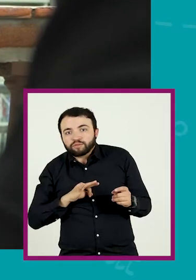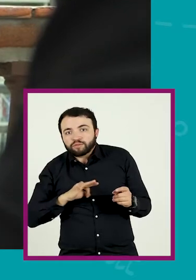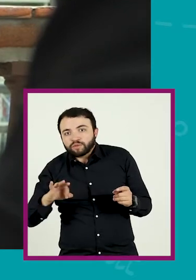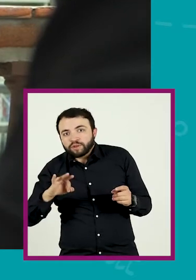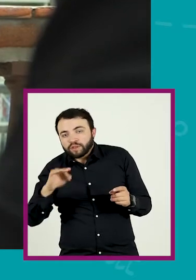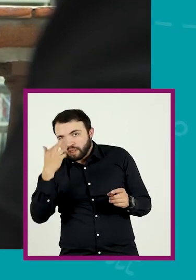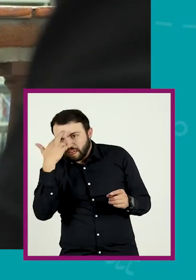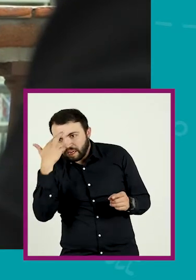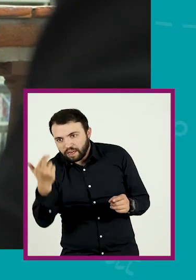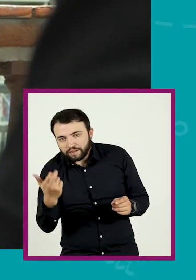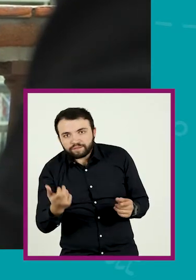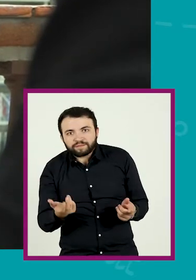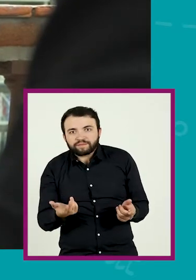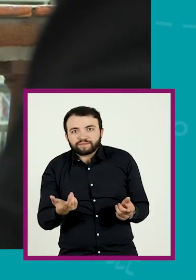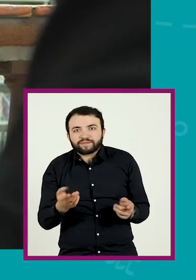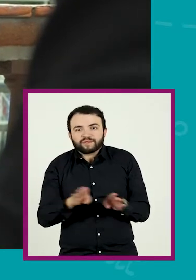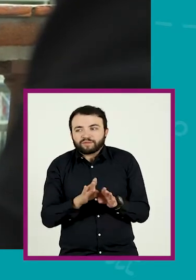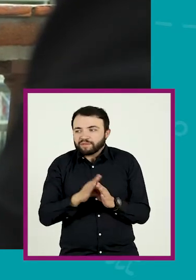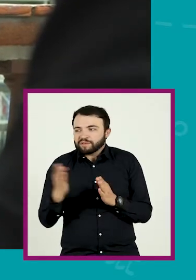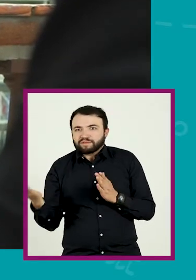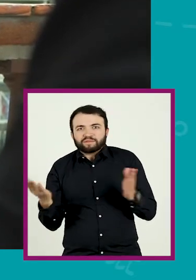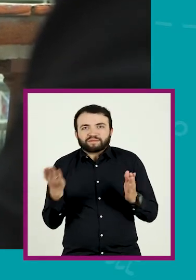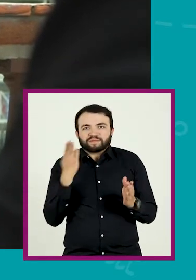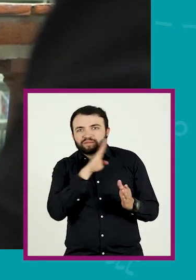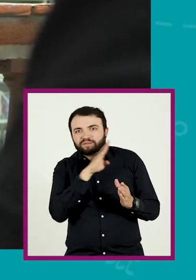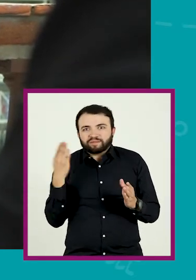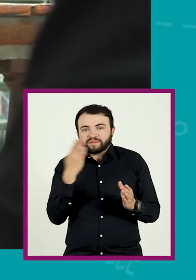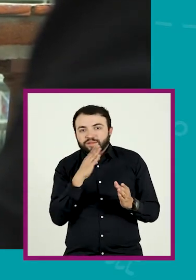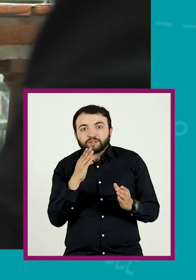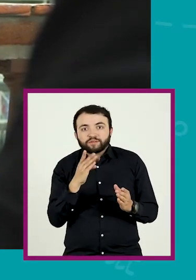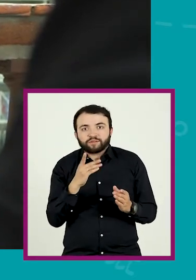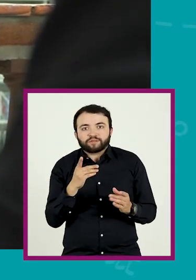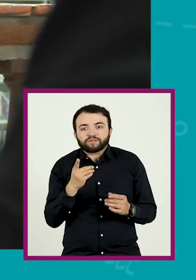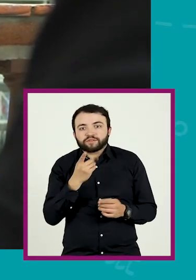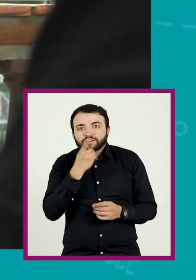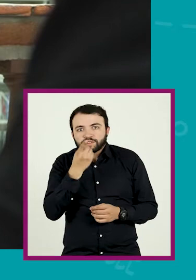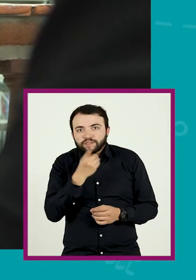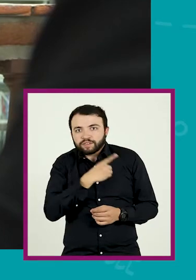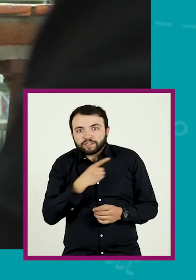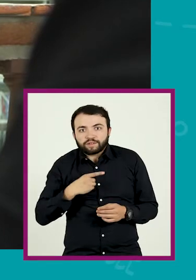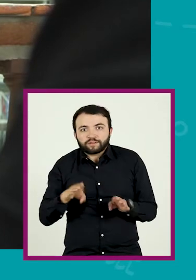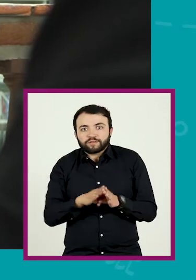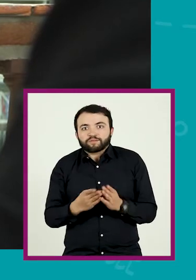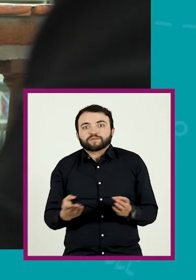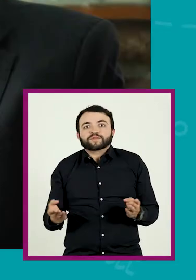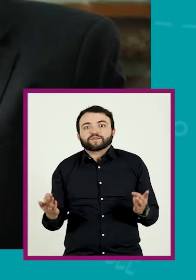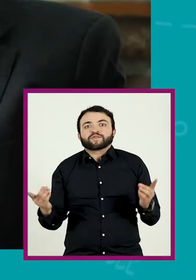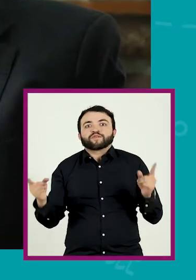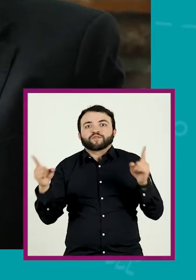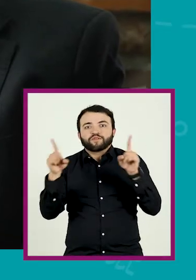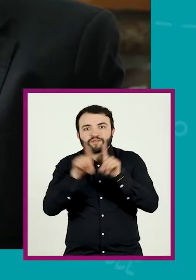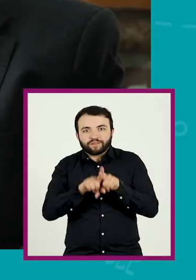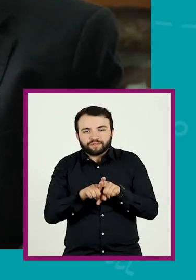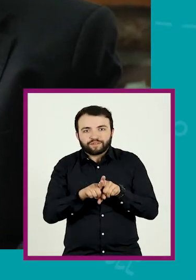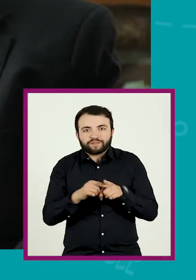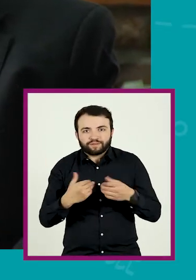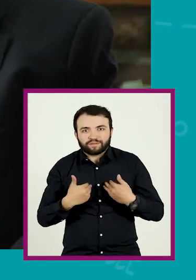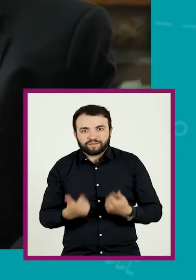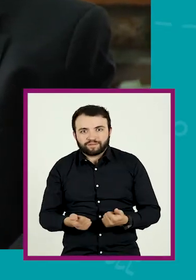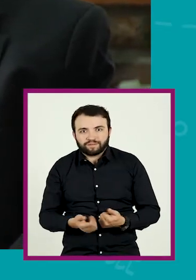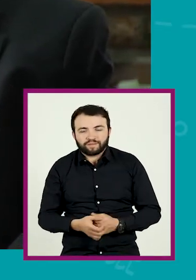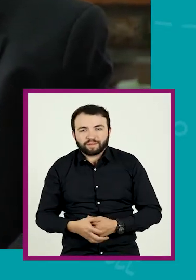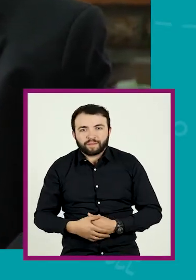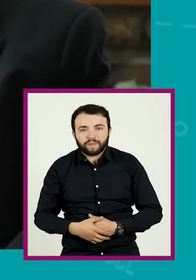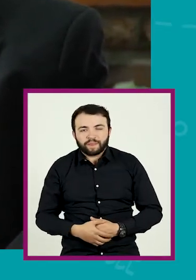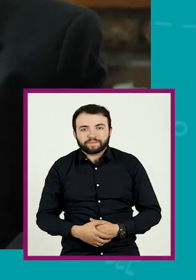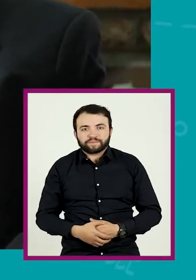quiere adoptar una metafísica como base para la ciencia. Eso es lo que nos lleva... Metafísica